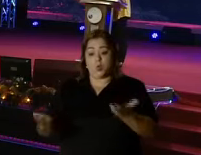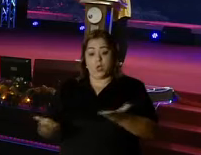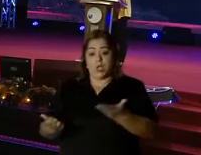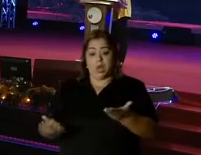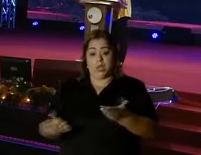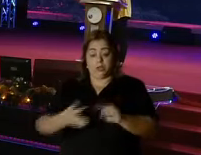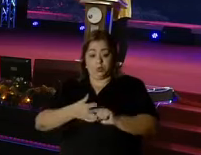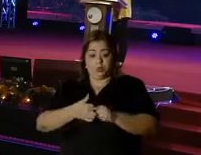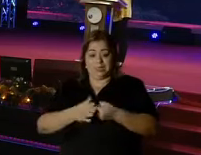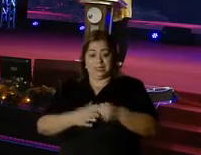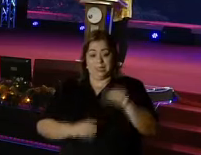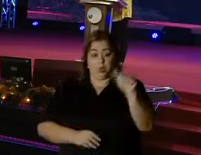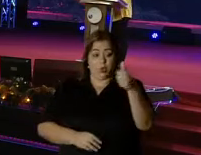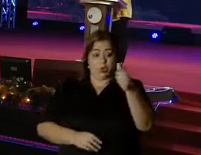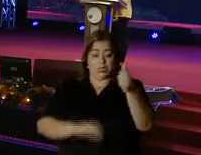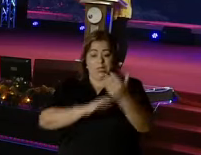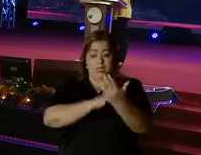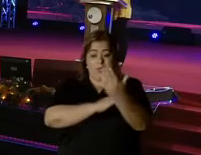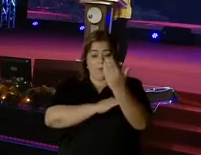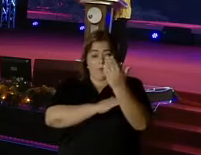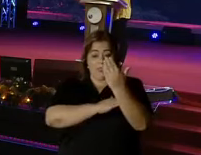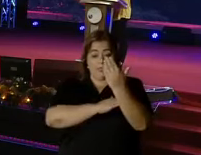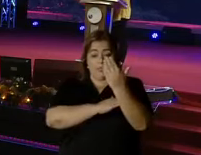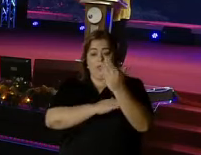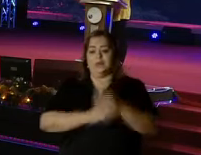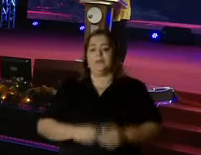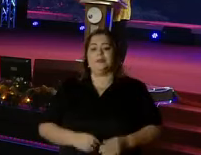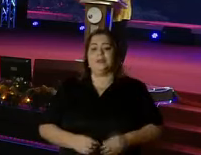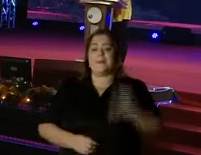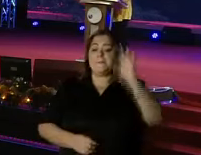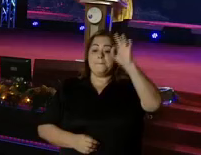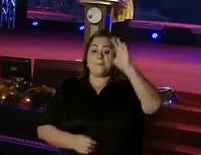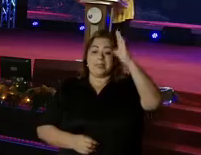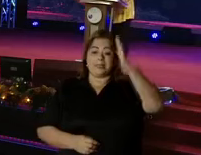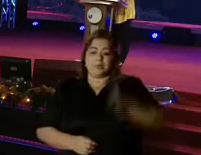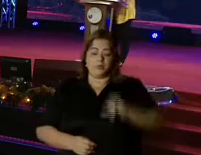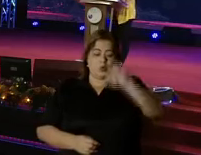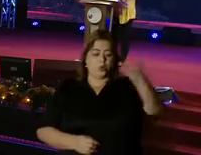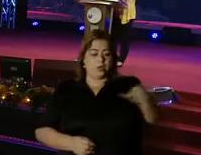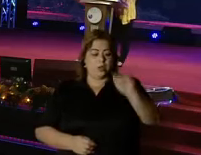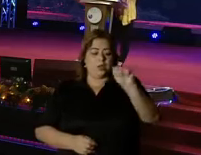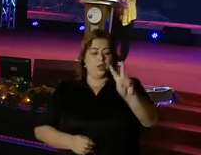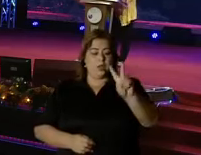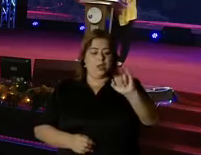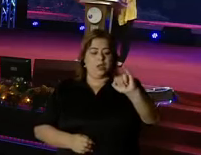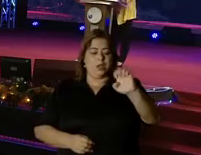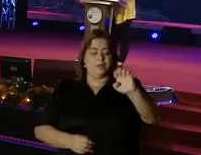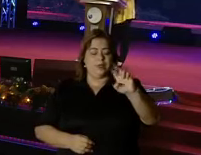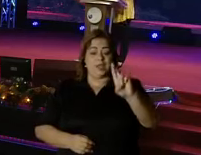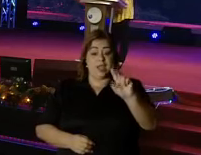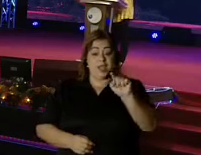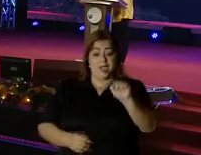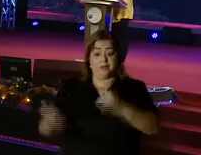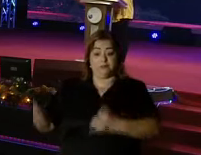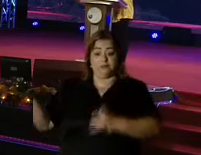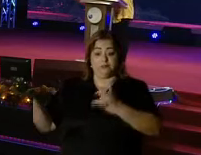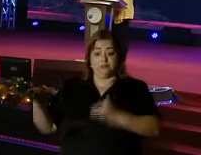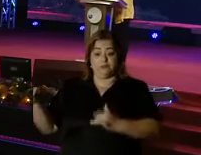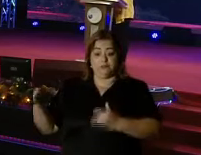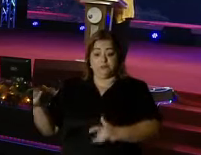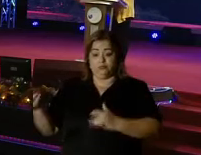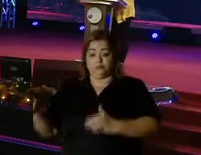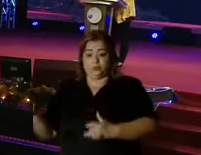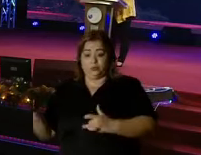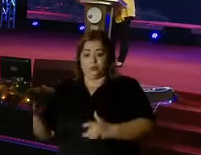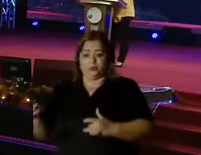comenzando a las 10 de la mañana, nuestra enseñanza poderosa, pero vamos a tener al pastor Javier Rodríguez, el pastor trovador. Y creo que hay un reto de